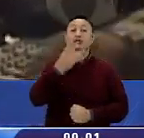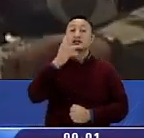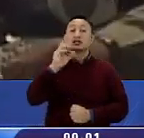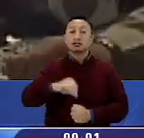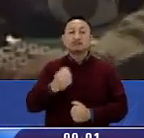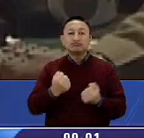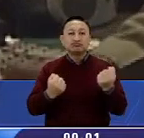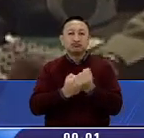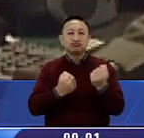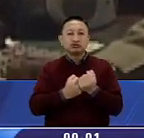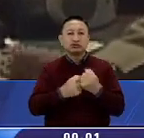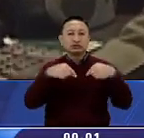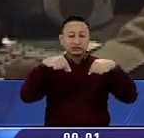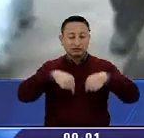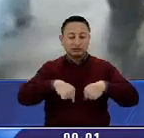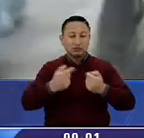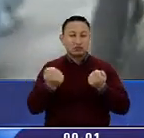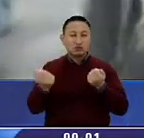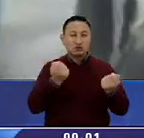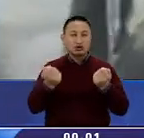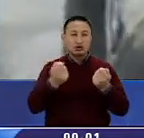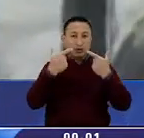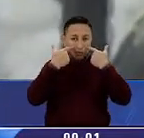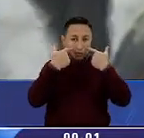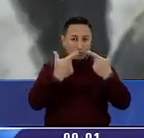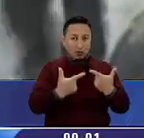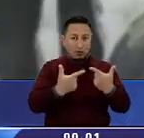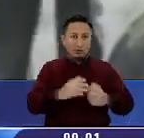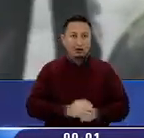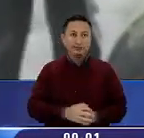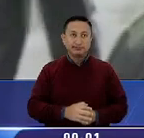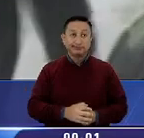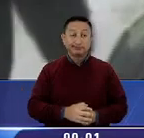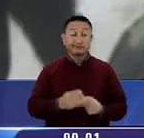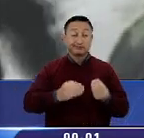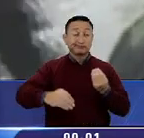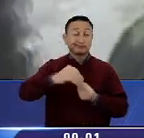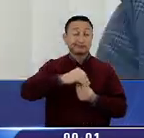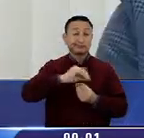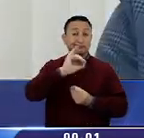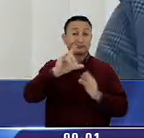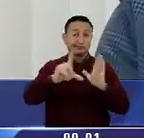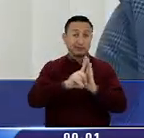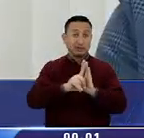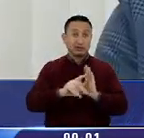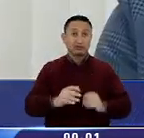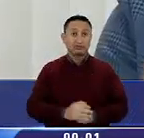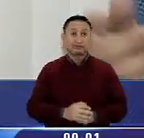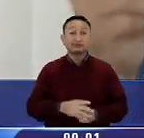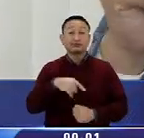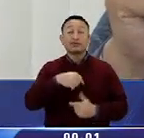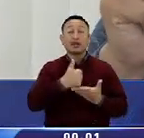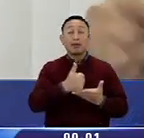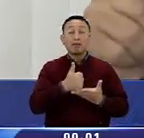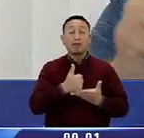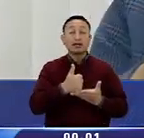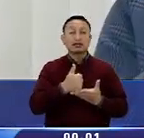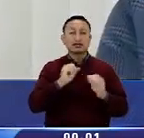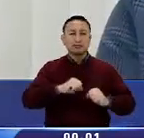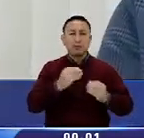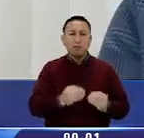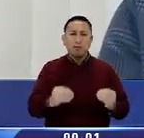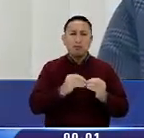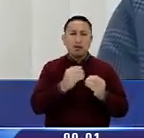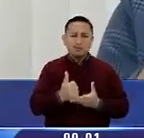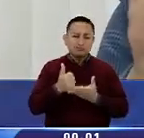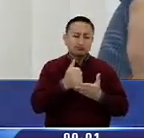fortalecer los mecanismos de control y vigilancia de transacciones ilícitas. va a beneficiar muchísimo y va a aportar mucho